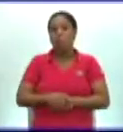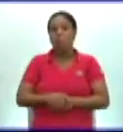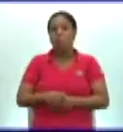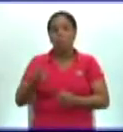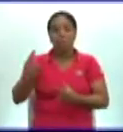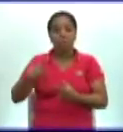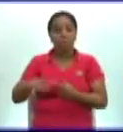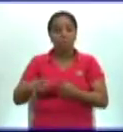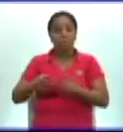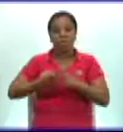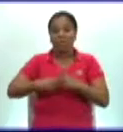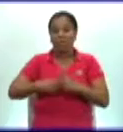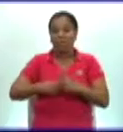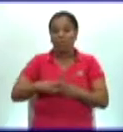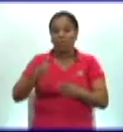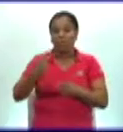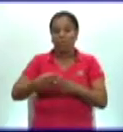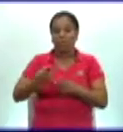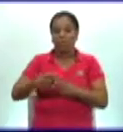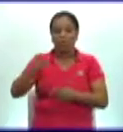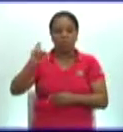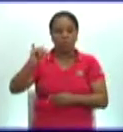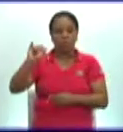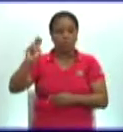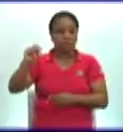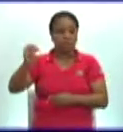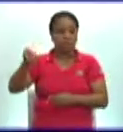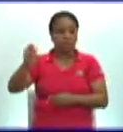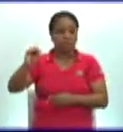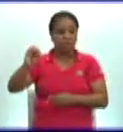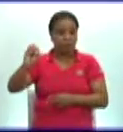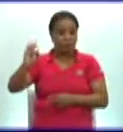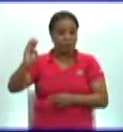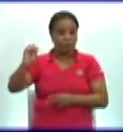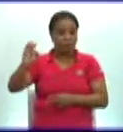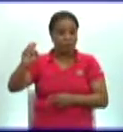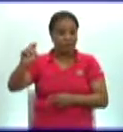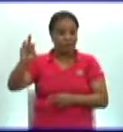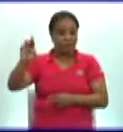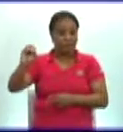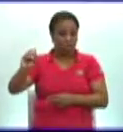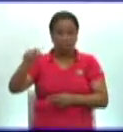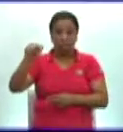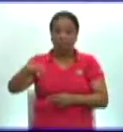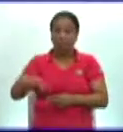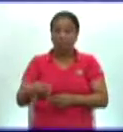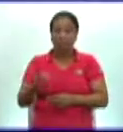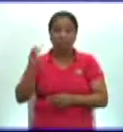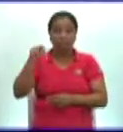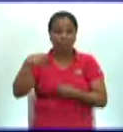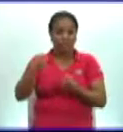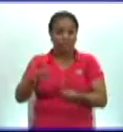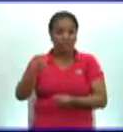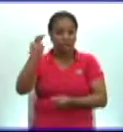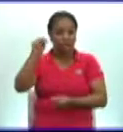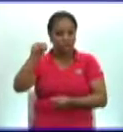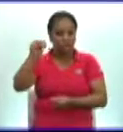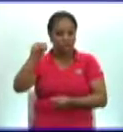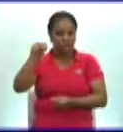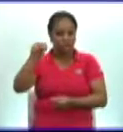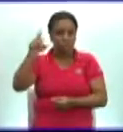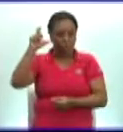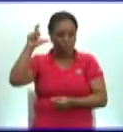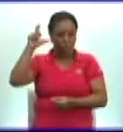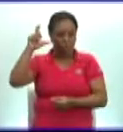instrumento llamado dinamómetro y que la unidad de medida de la fuerza es el Newton.